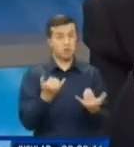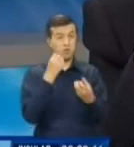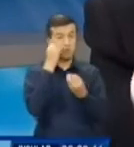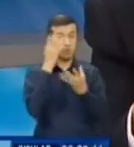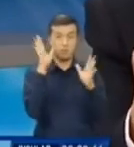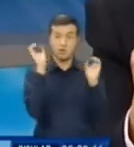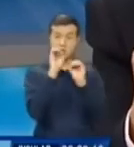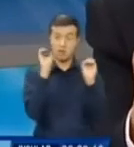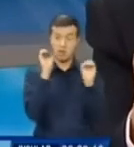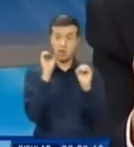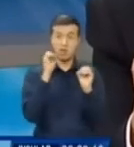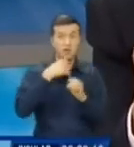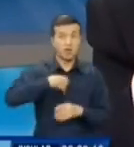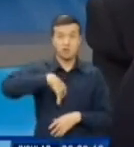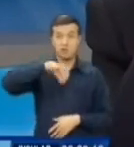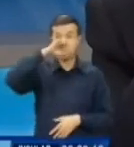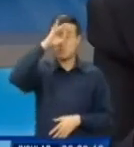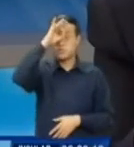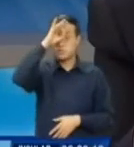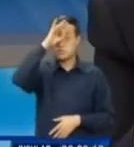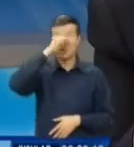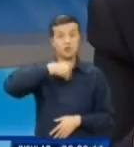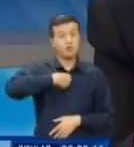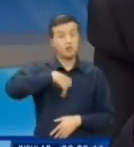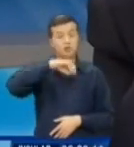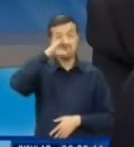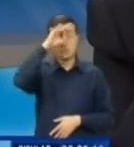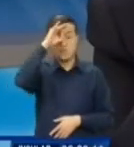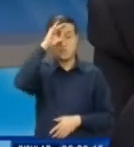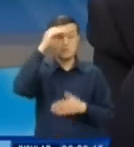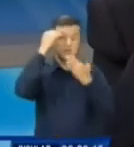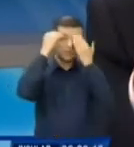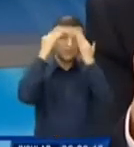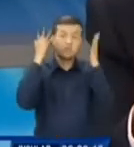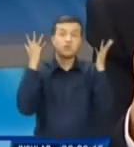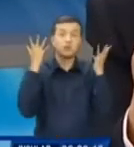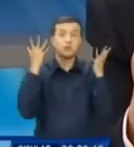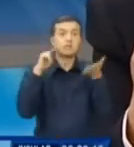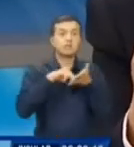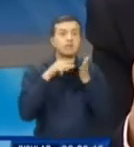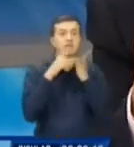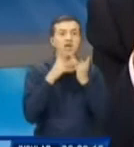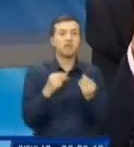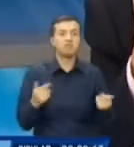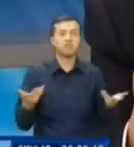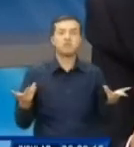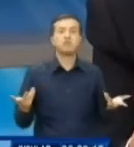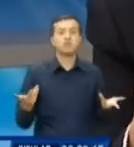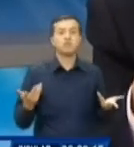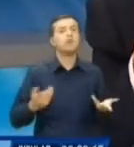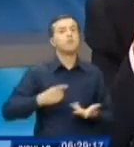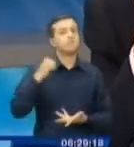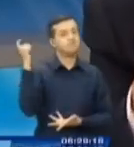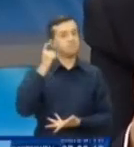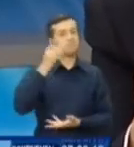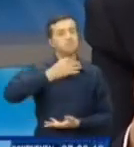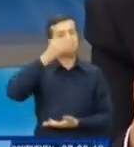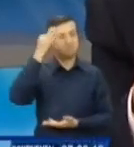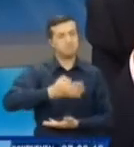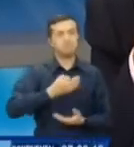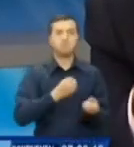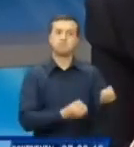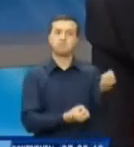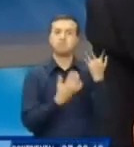no se conoce y lo que no se conoce no existe necesitamos saber